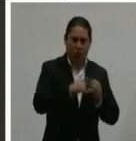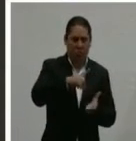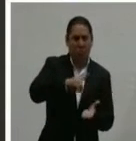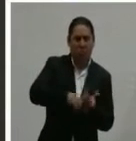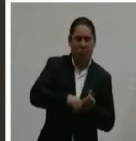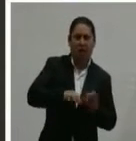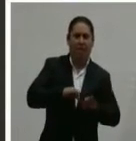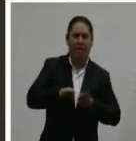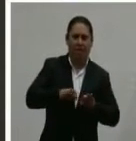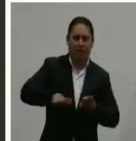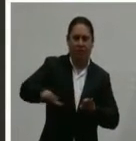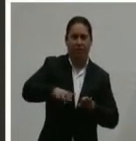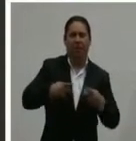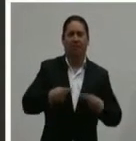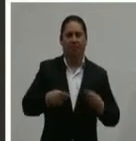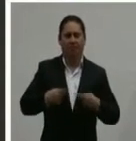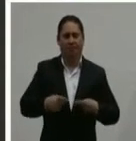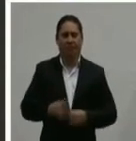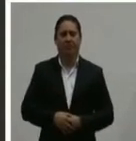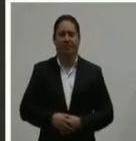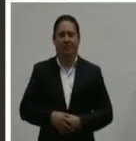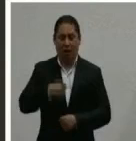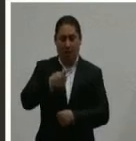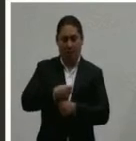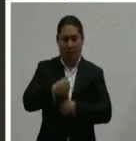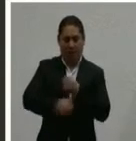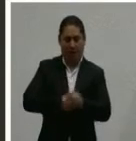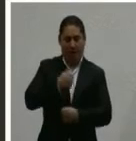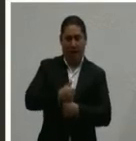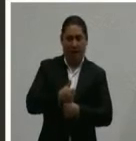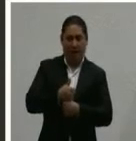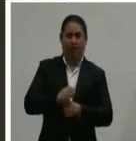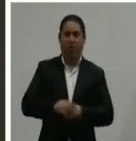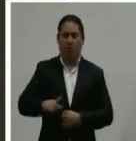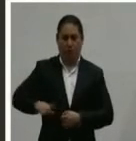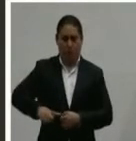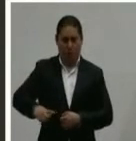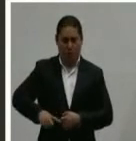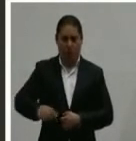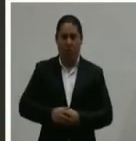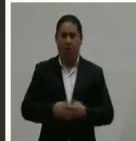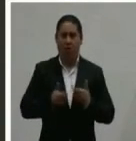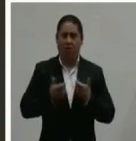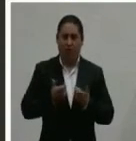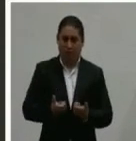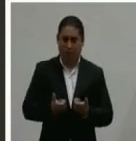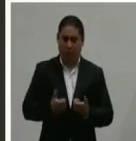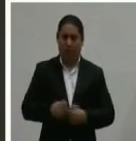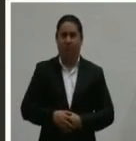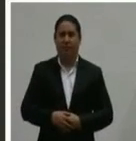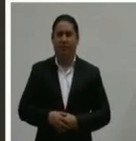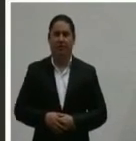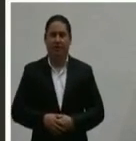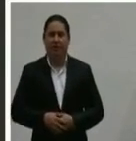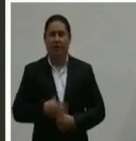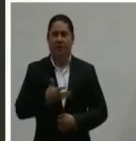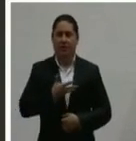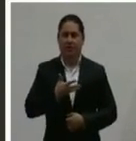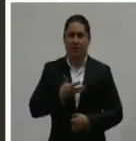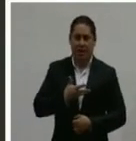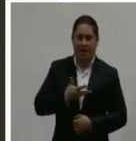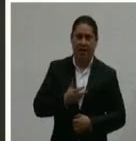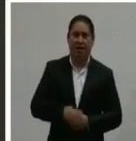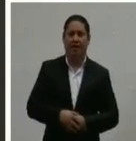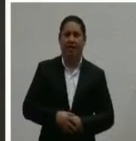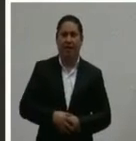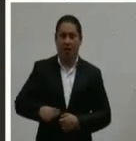están. Este primer año de gobierno estatal, la cuenta pública refleja como eje